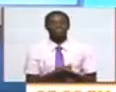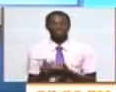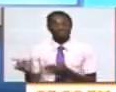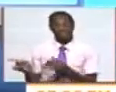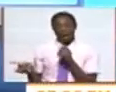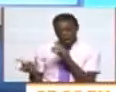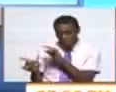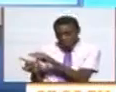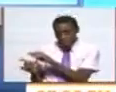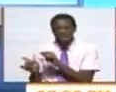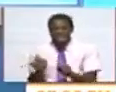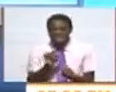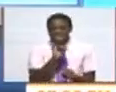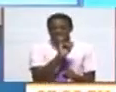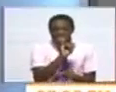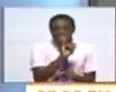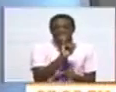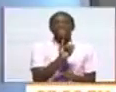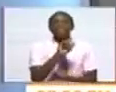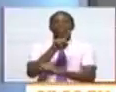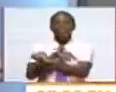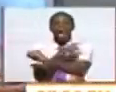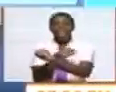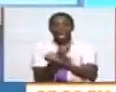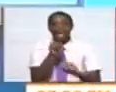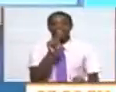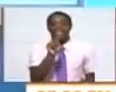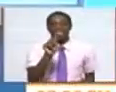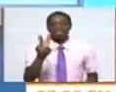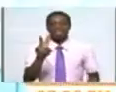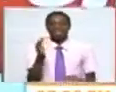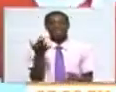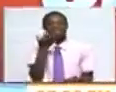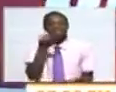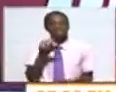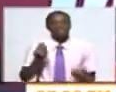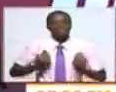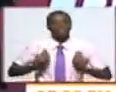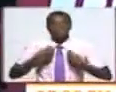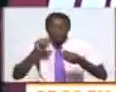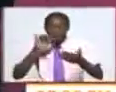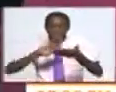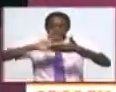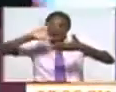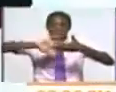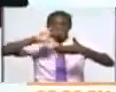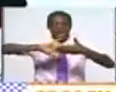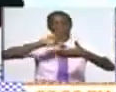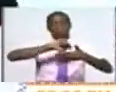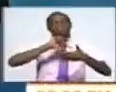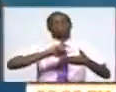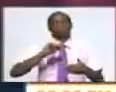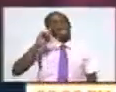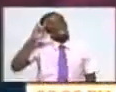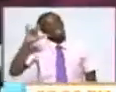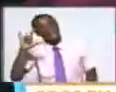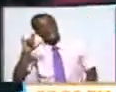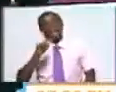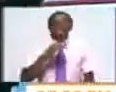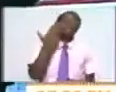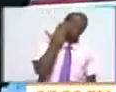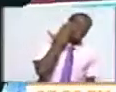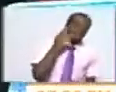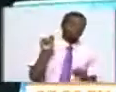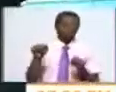La Iguana TV. En vivo nos pueden seguir a través de nuestras cuentas, entonces Instagram y nuestra cuenta Facebook. Pero